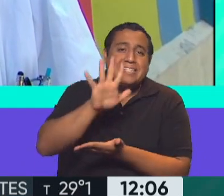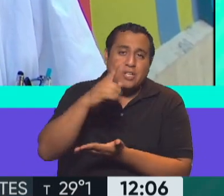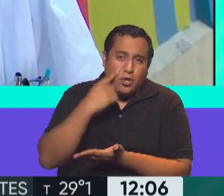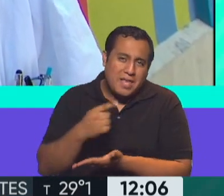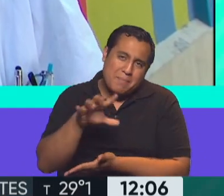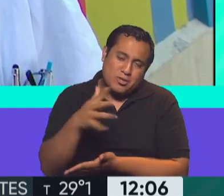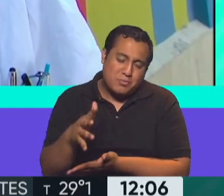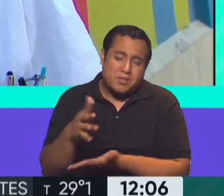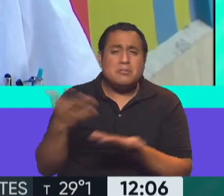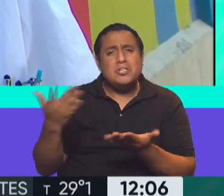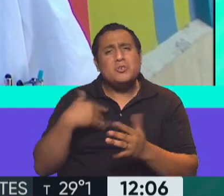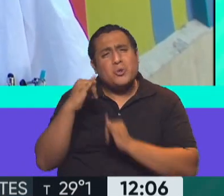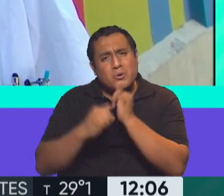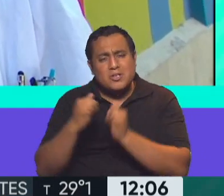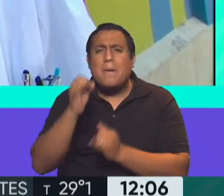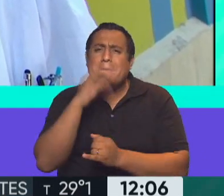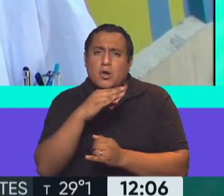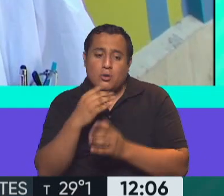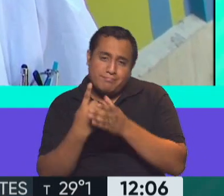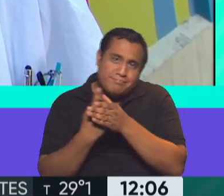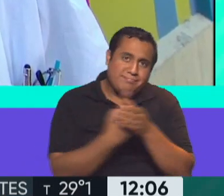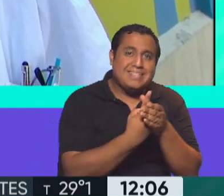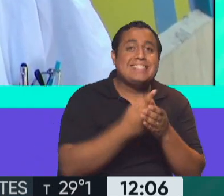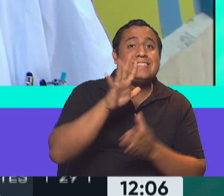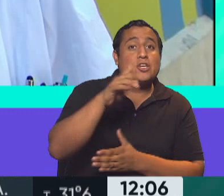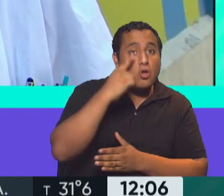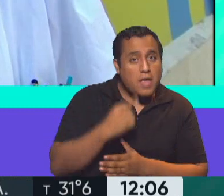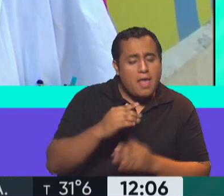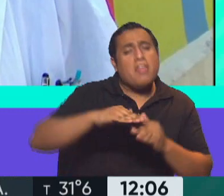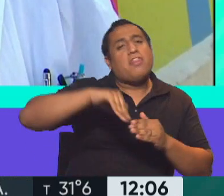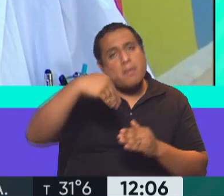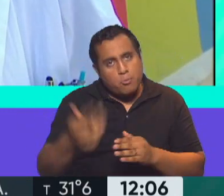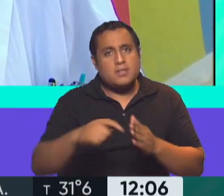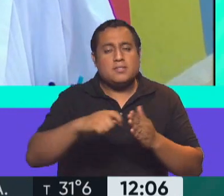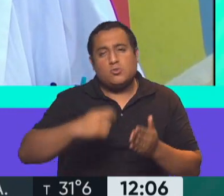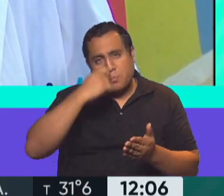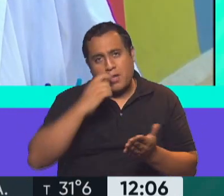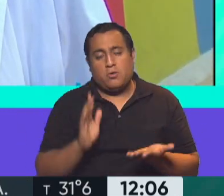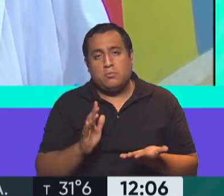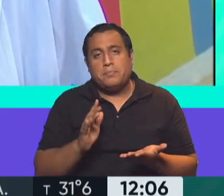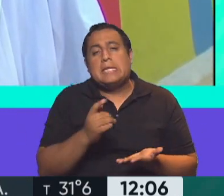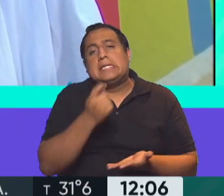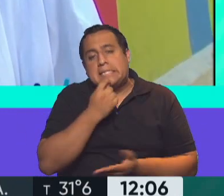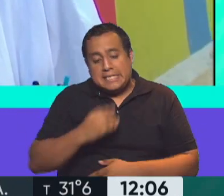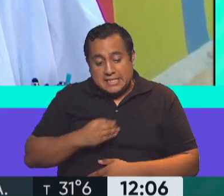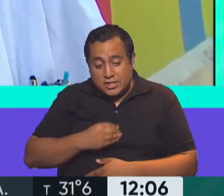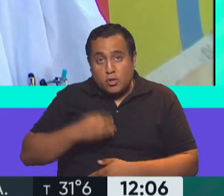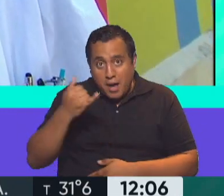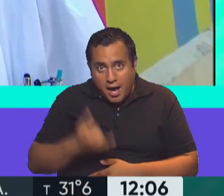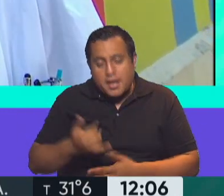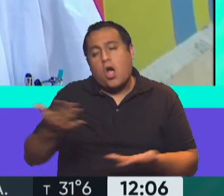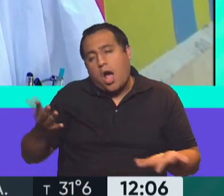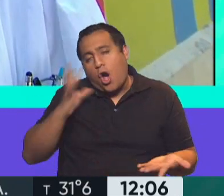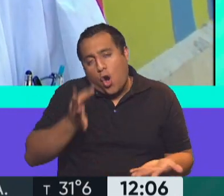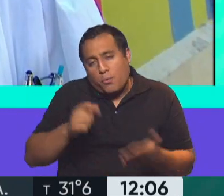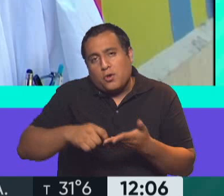mi consejo es que se aíslen durante 5 días y luego se testeen. Obviamente, si le aparecen los síntomas antes, que se